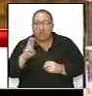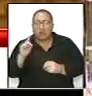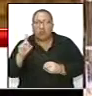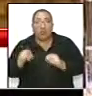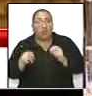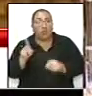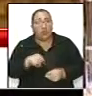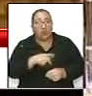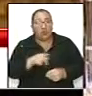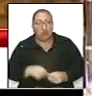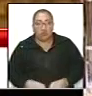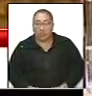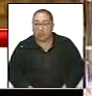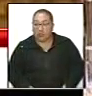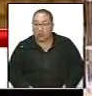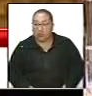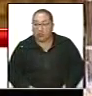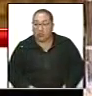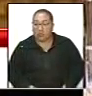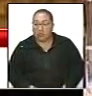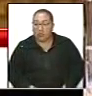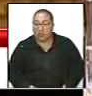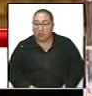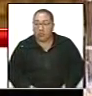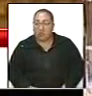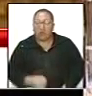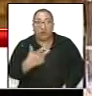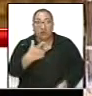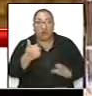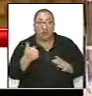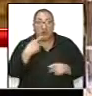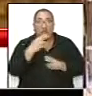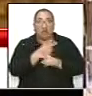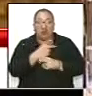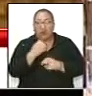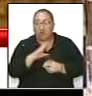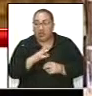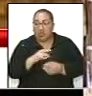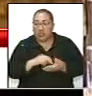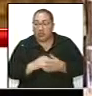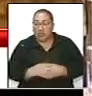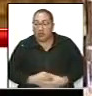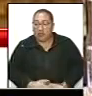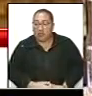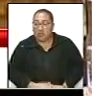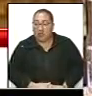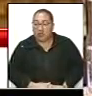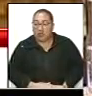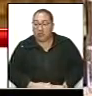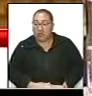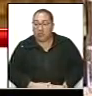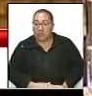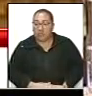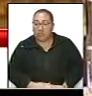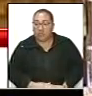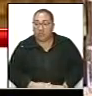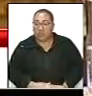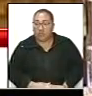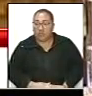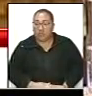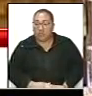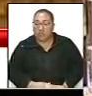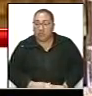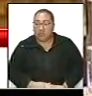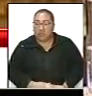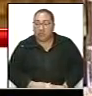nulidad de títulos provenientes de Venezuela, son 36. Hemos al mismo tiempo iniciado el reconocimiento, la anulación